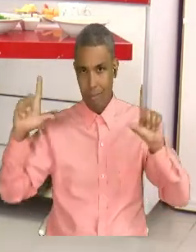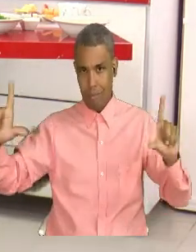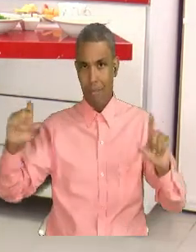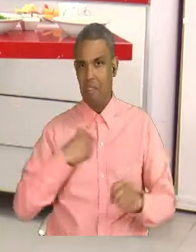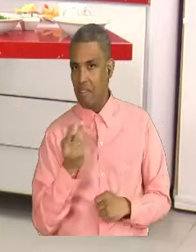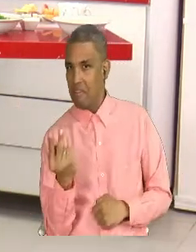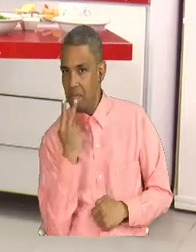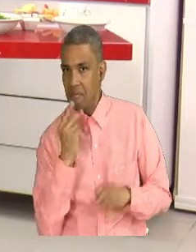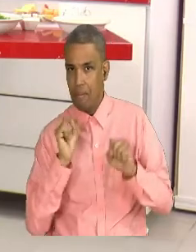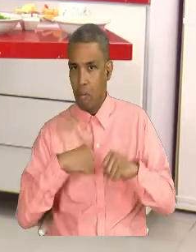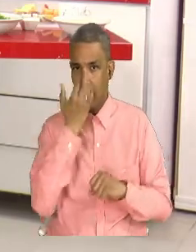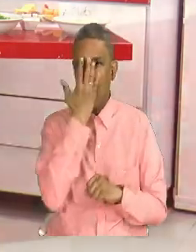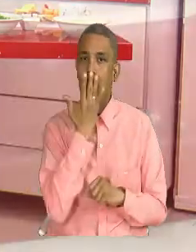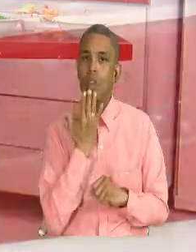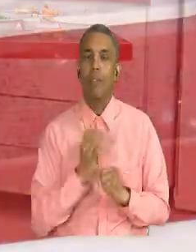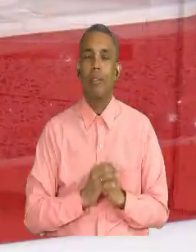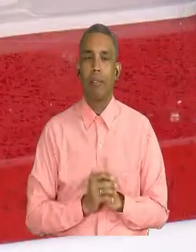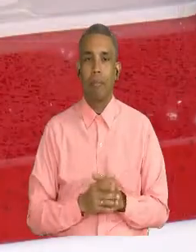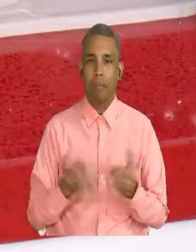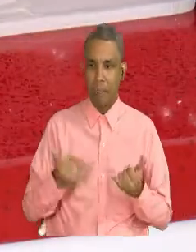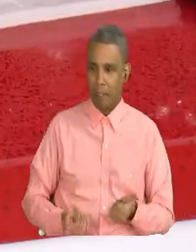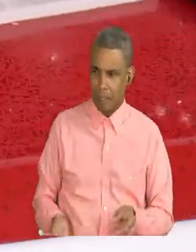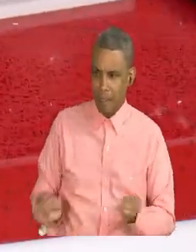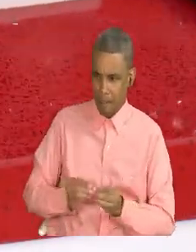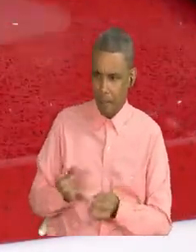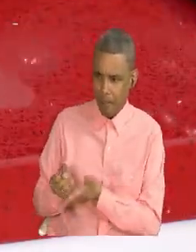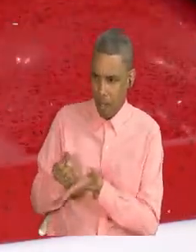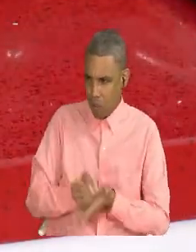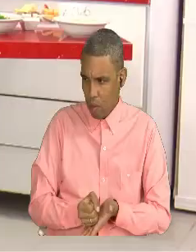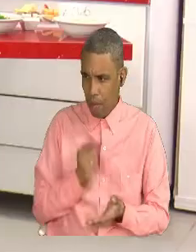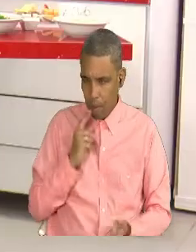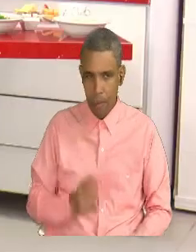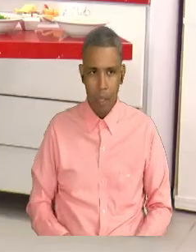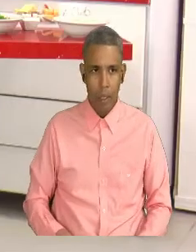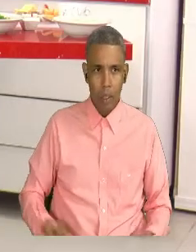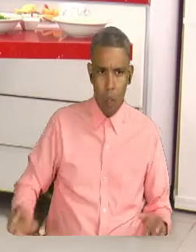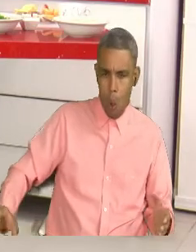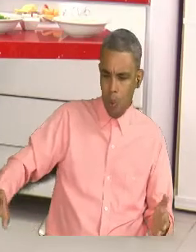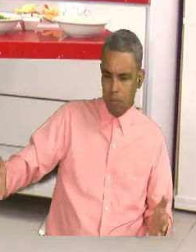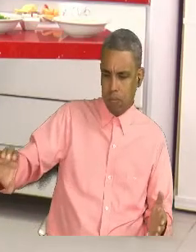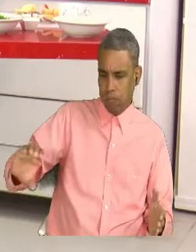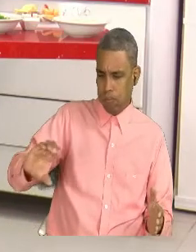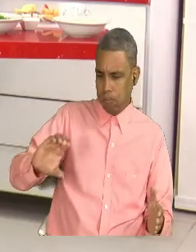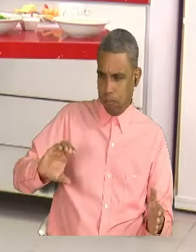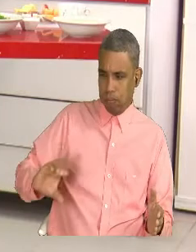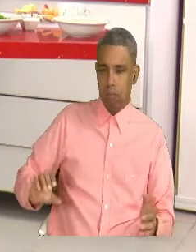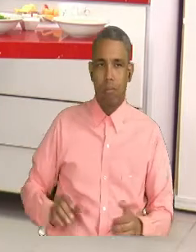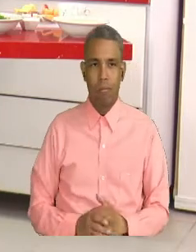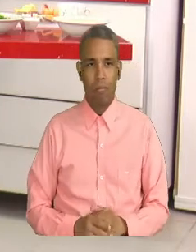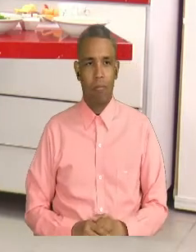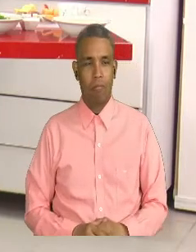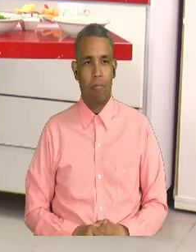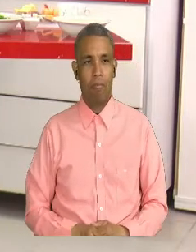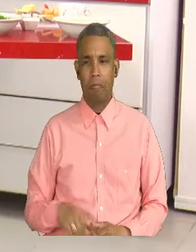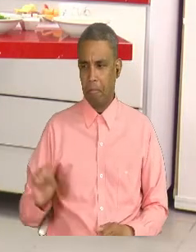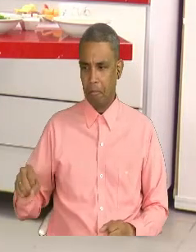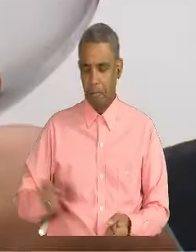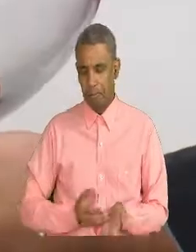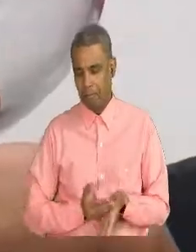colaboras y agregas toda la mezcla acá. Claro que sí, a ver. Eso, a ver, acá lo bajamos.